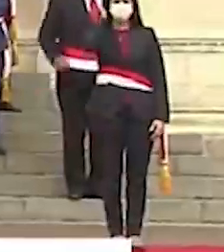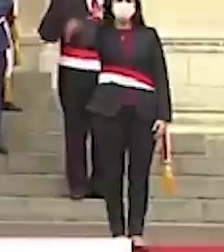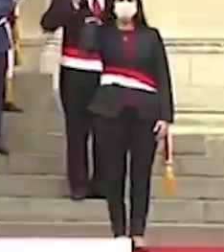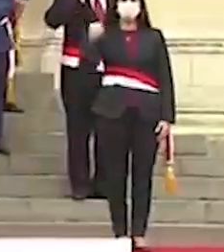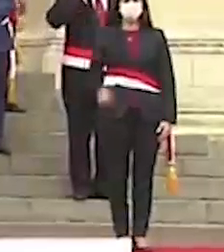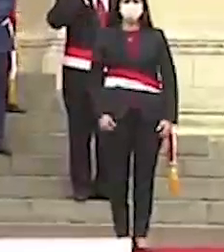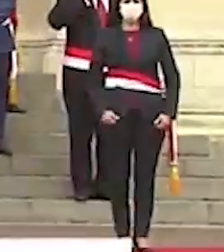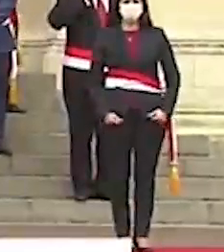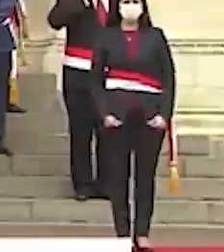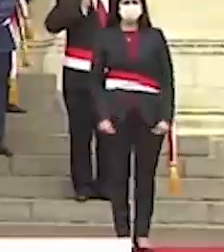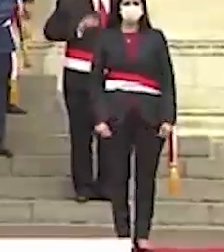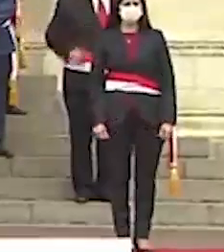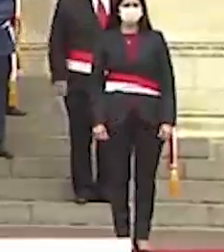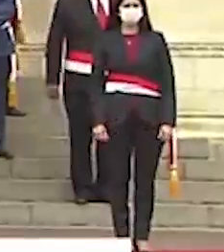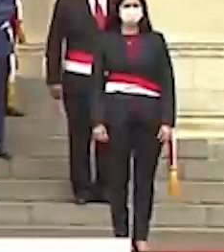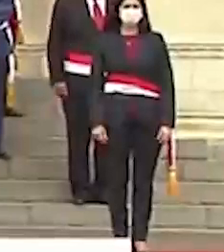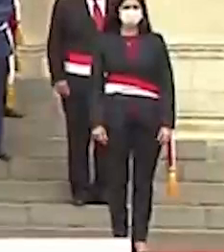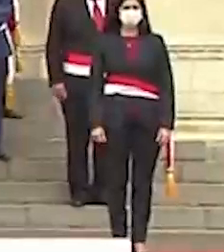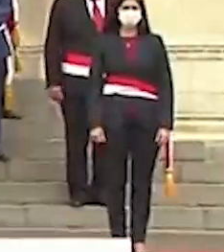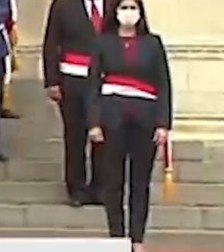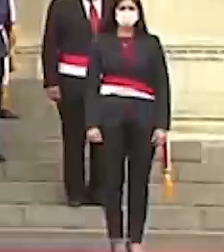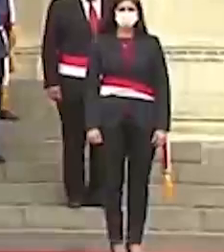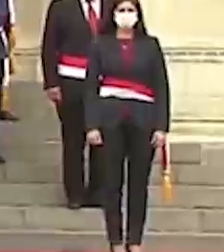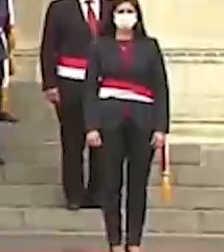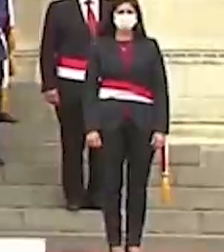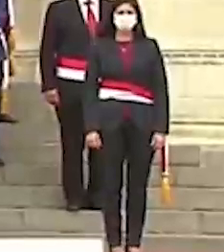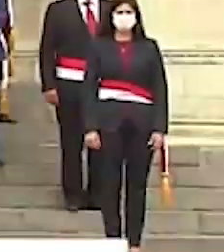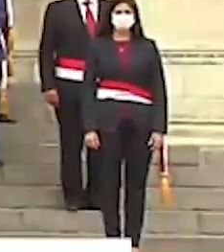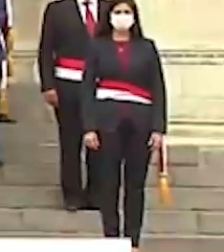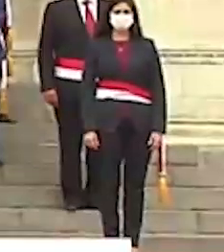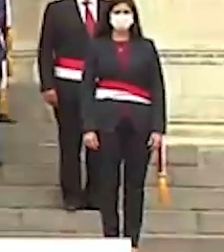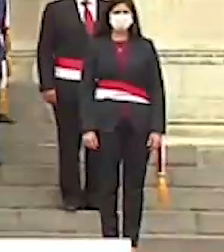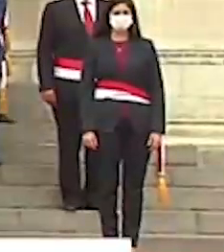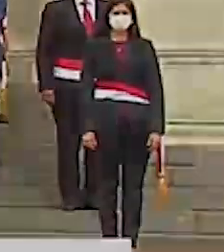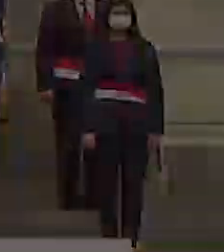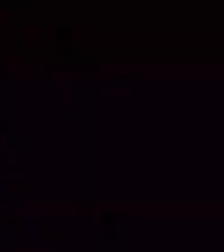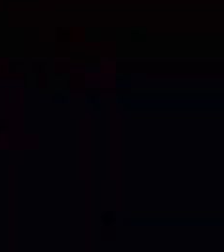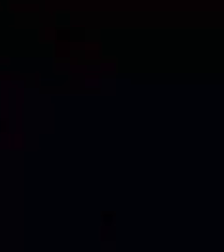presidente de la República con los miembros del gabinete ministerial en pleno,